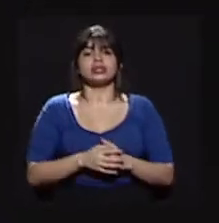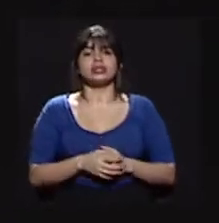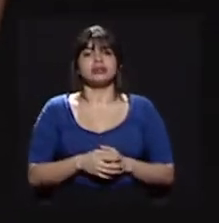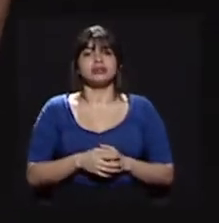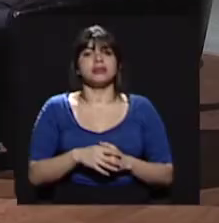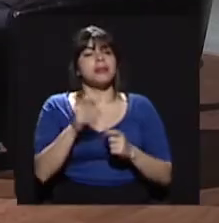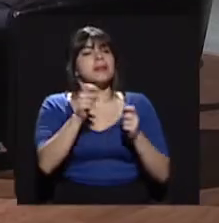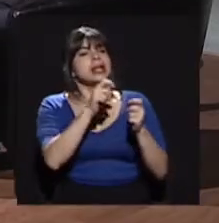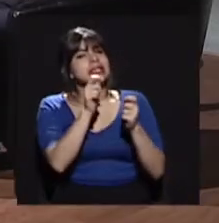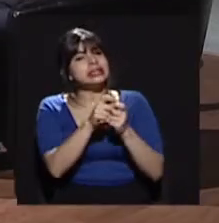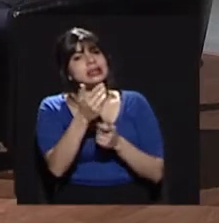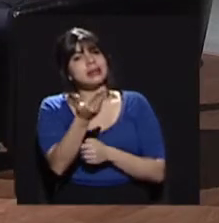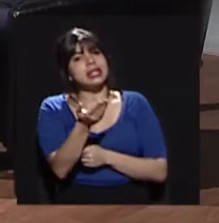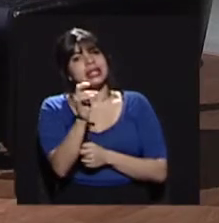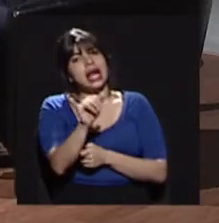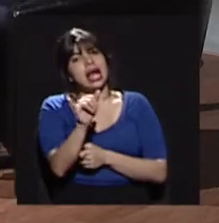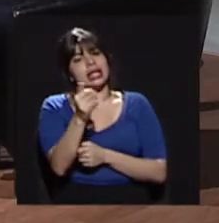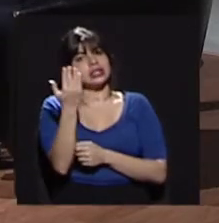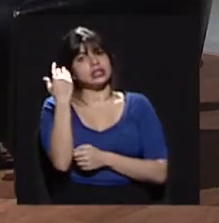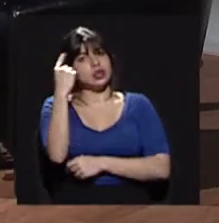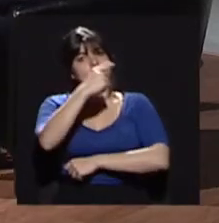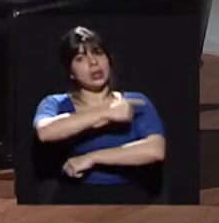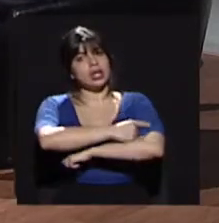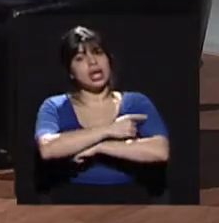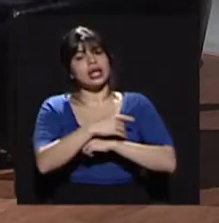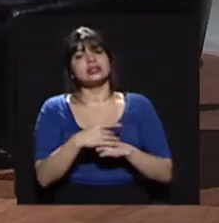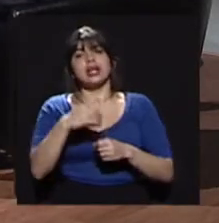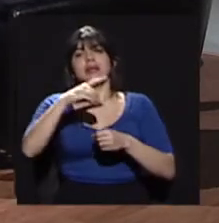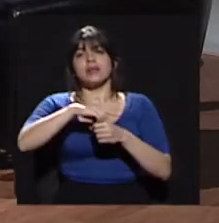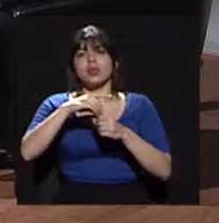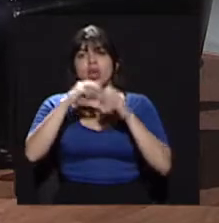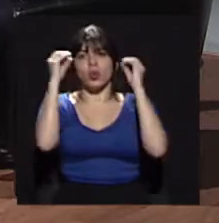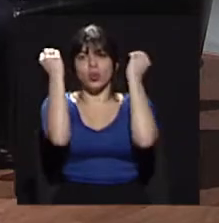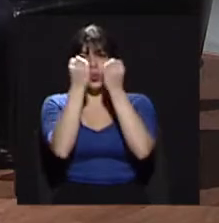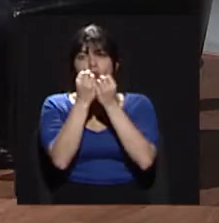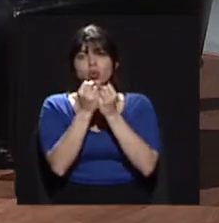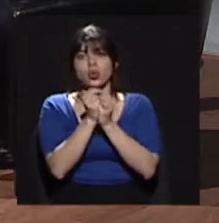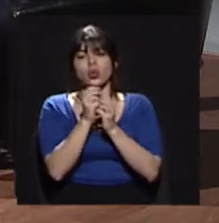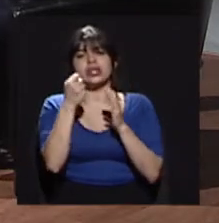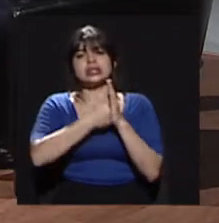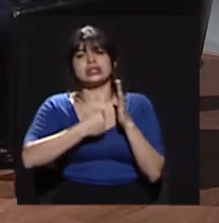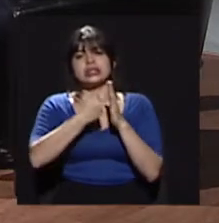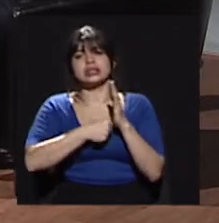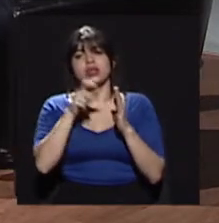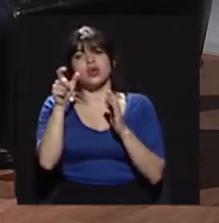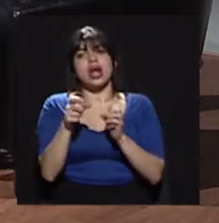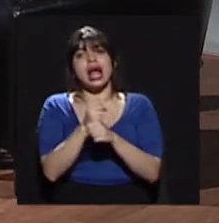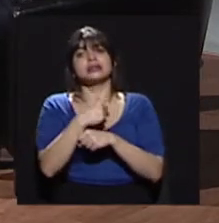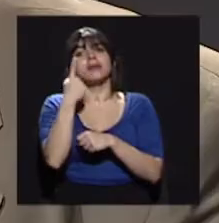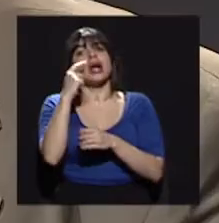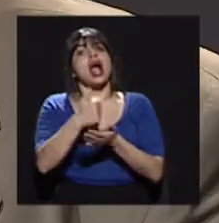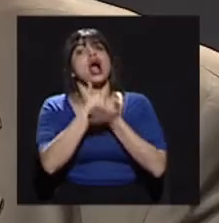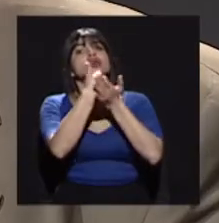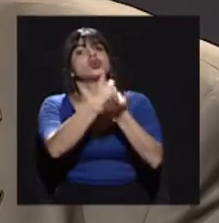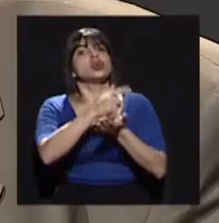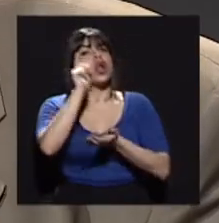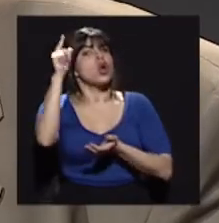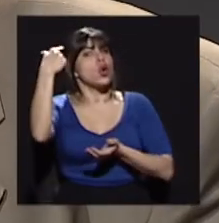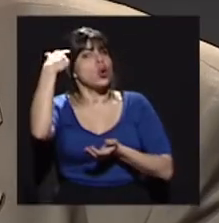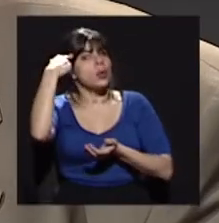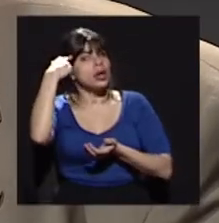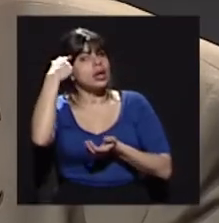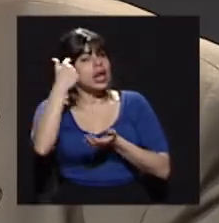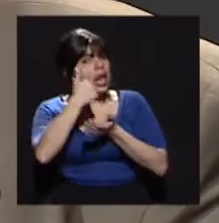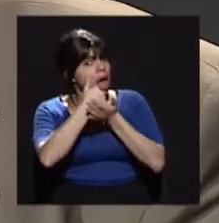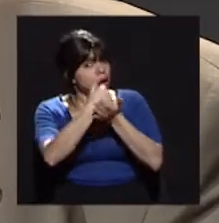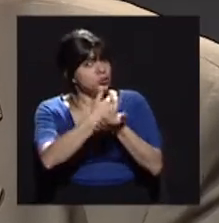precisamente en esos en esos días el diputado tomás alía insistió mucho en que lo que él estaba haciendo era para ayudarle al gobierno le